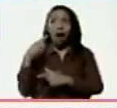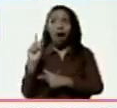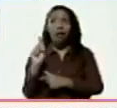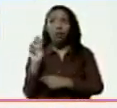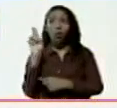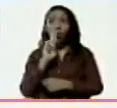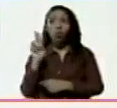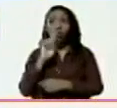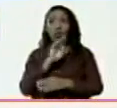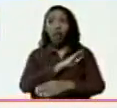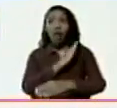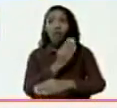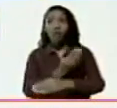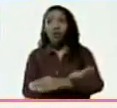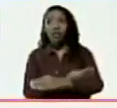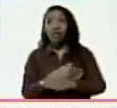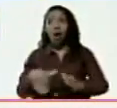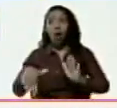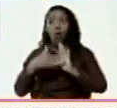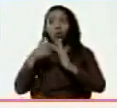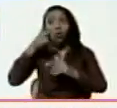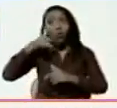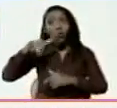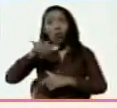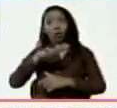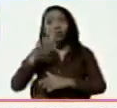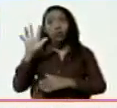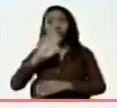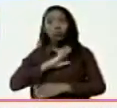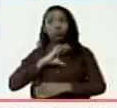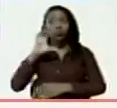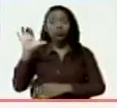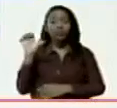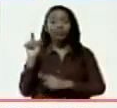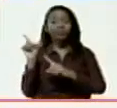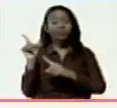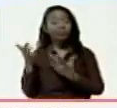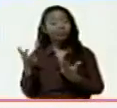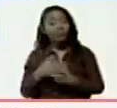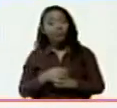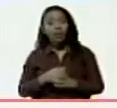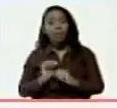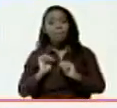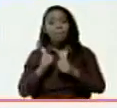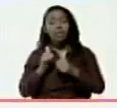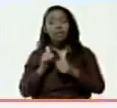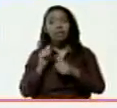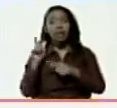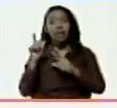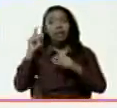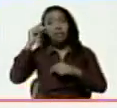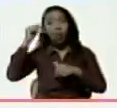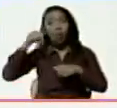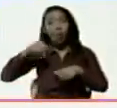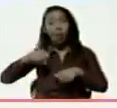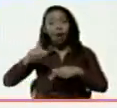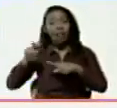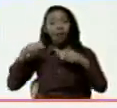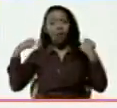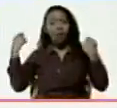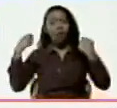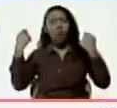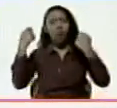uso de la fuerza contra un país soberano así que arranca a partir del día de hoy esta campaña